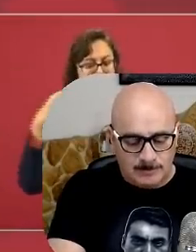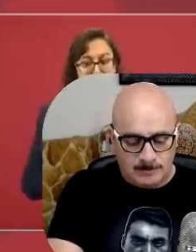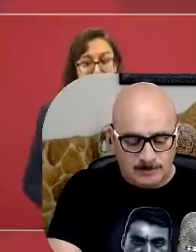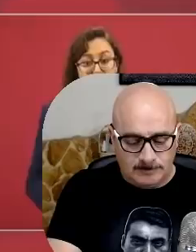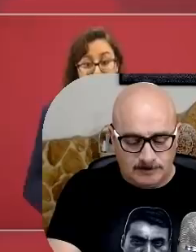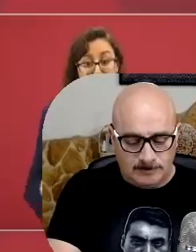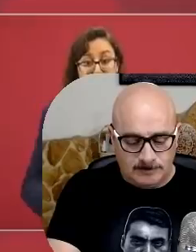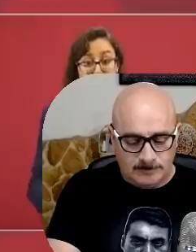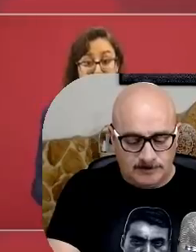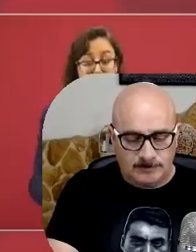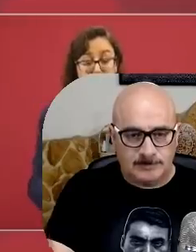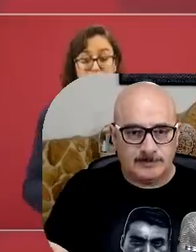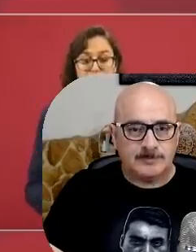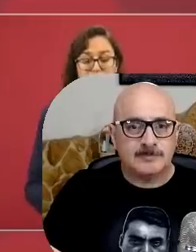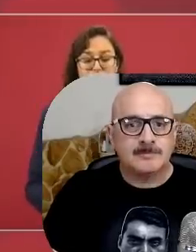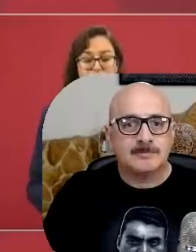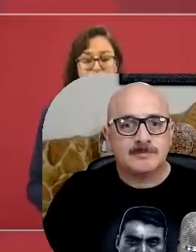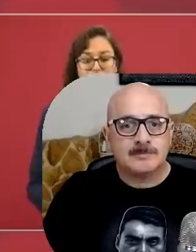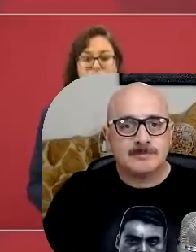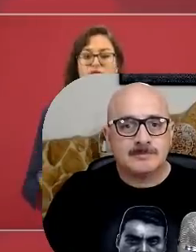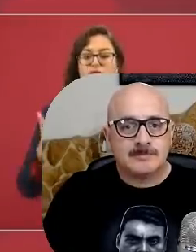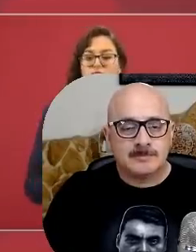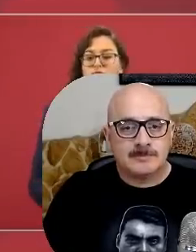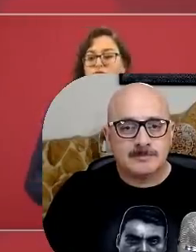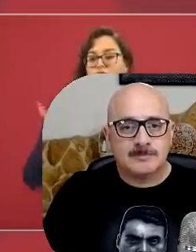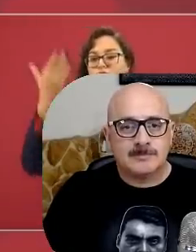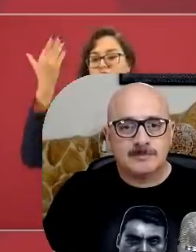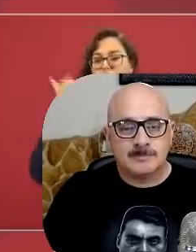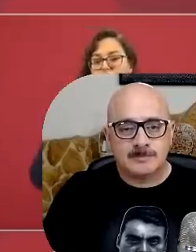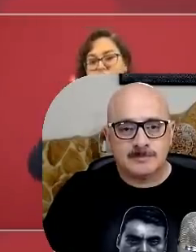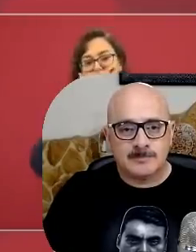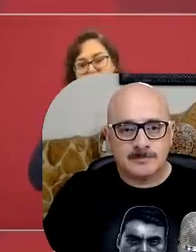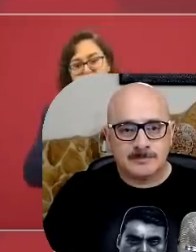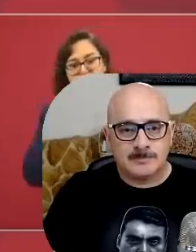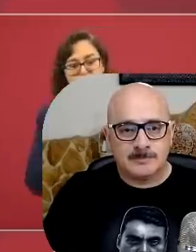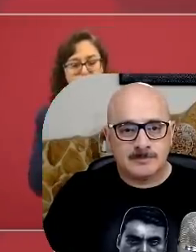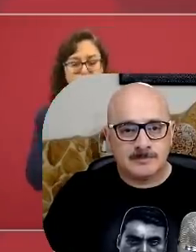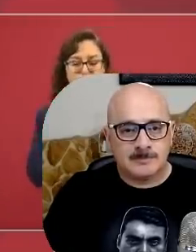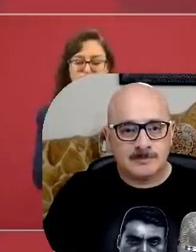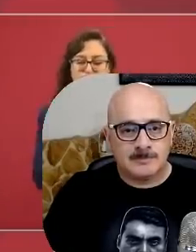El apóstol de la democracia, un hombre bueno,